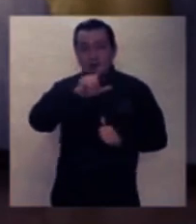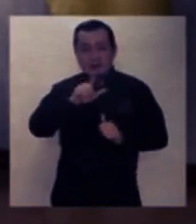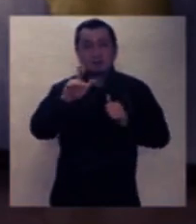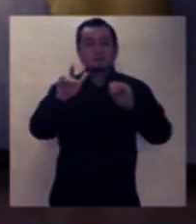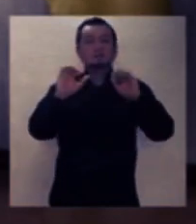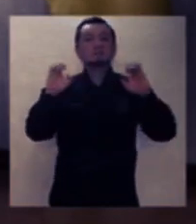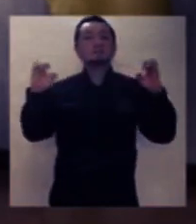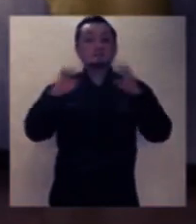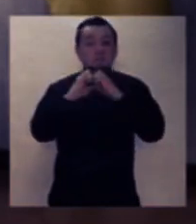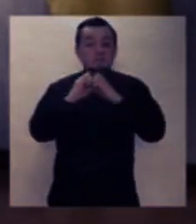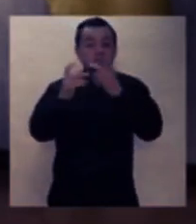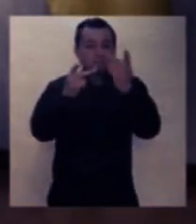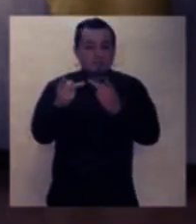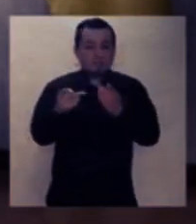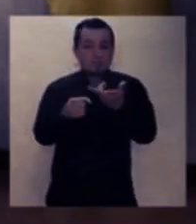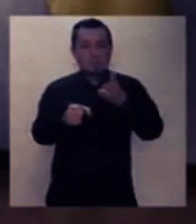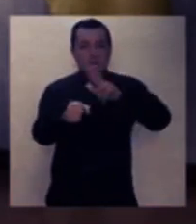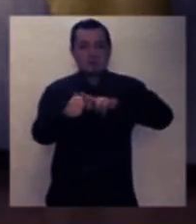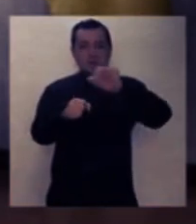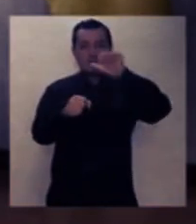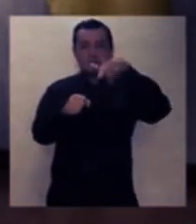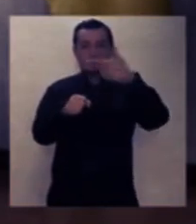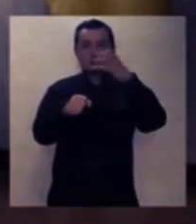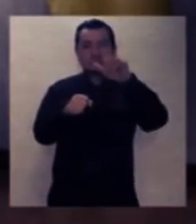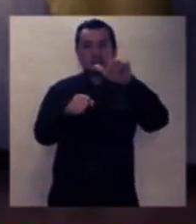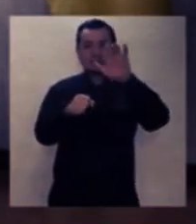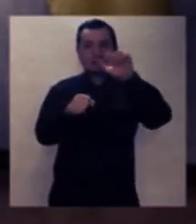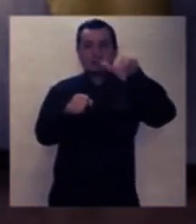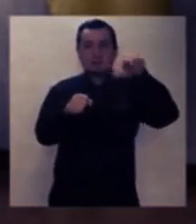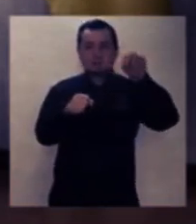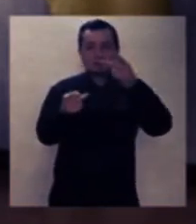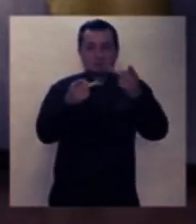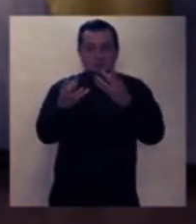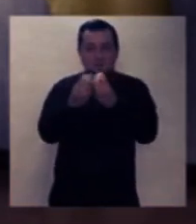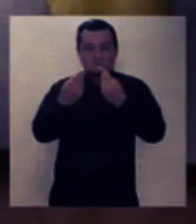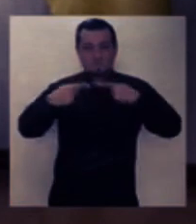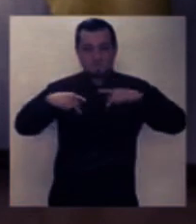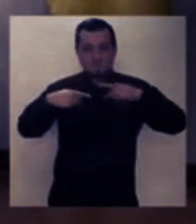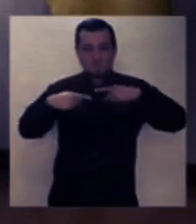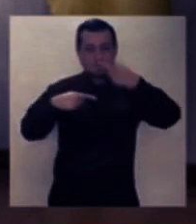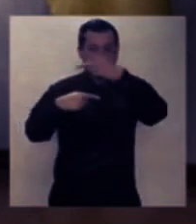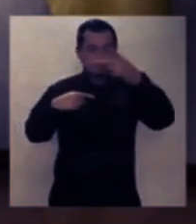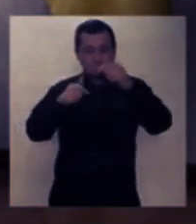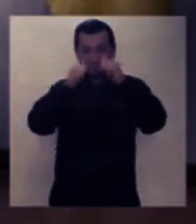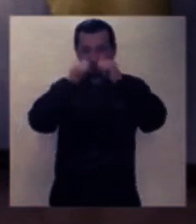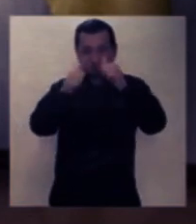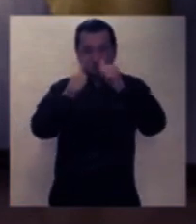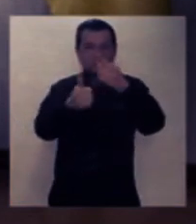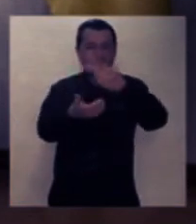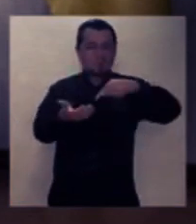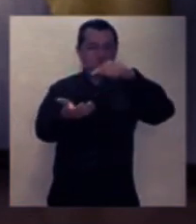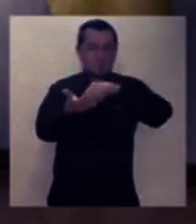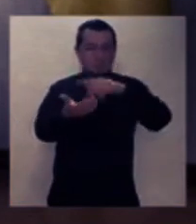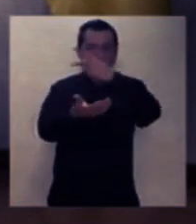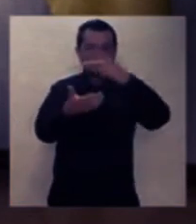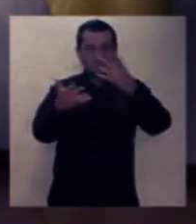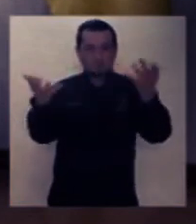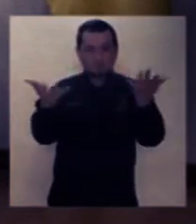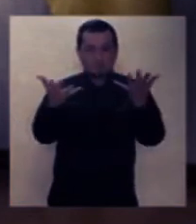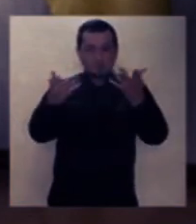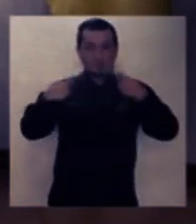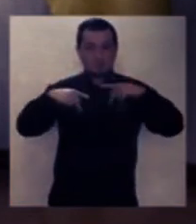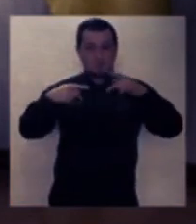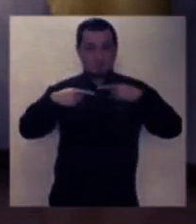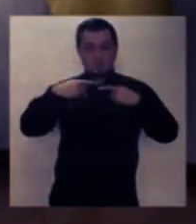Jalisco, habilitar sedes especiales como el Hospital Angeliaño e incluso en los últimos días habilitar un centro especial de aislamiento